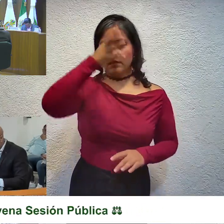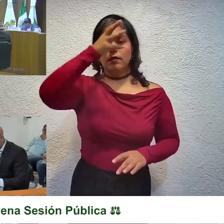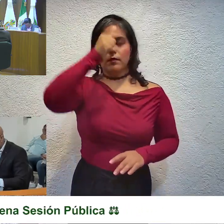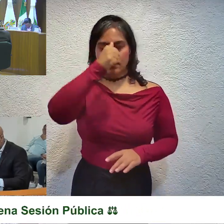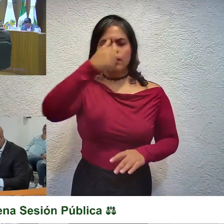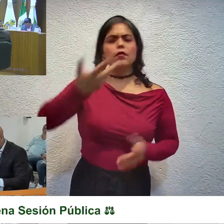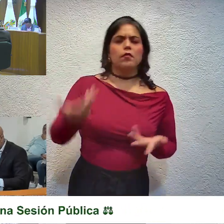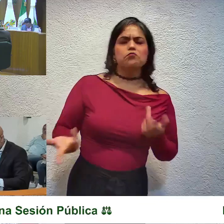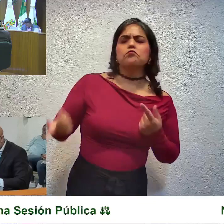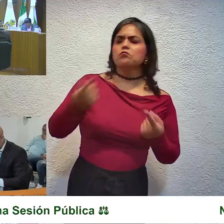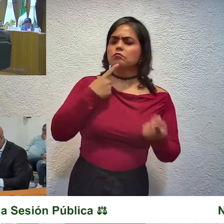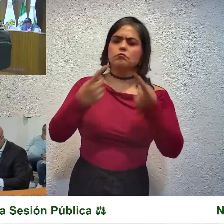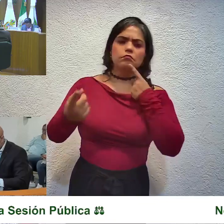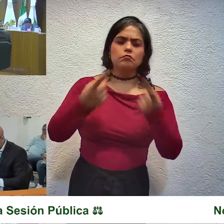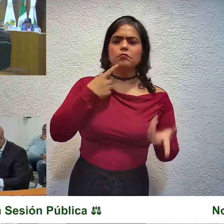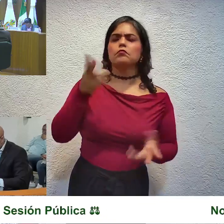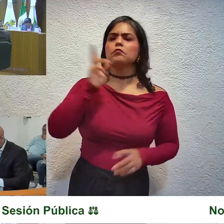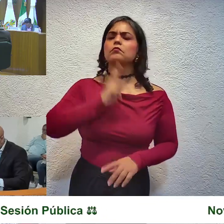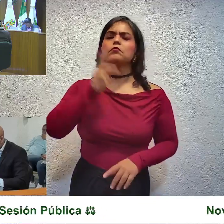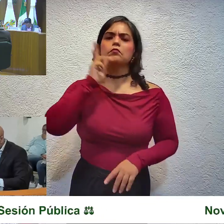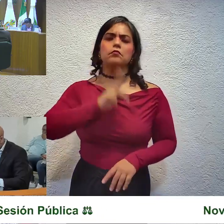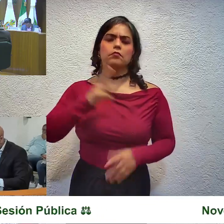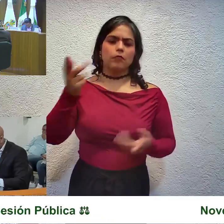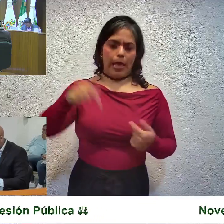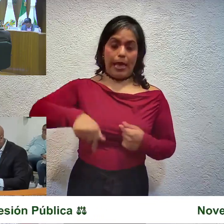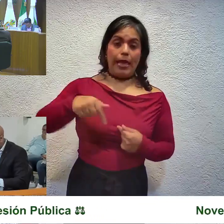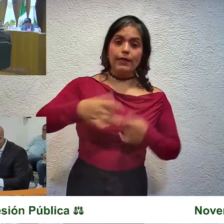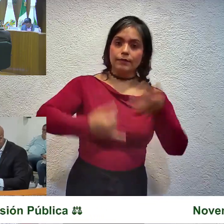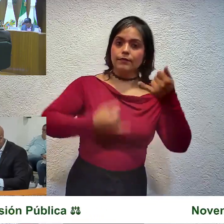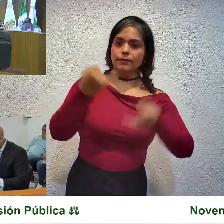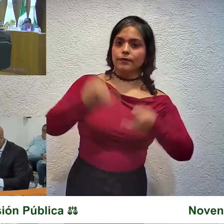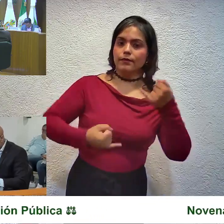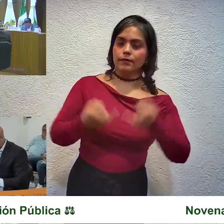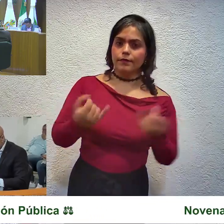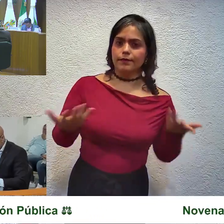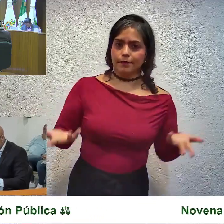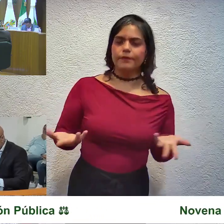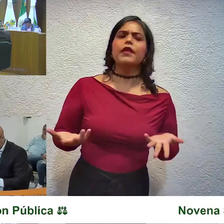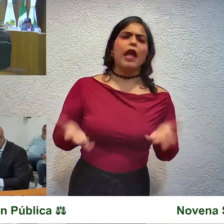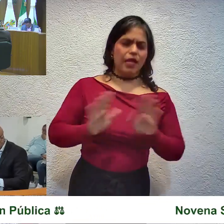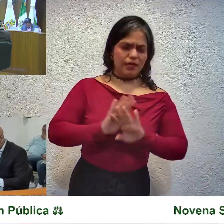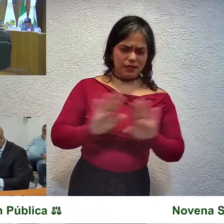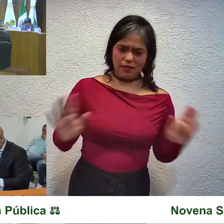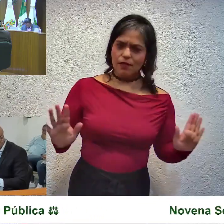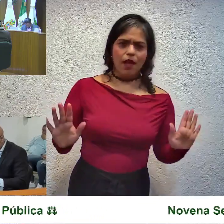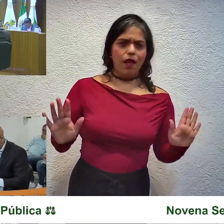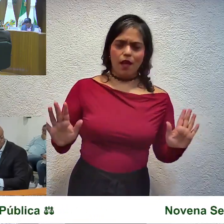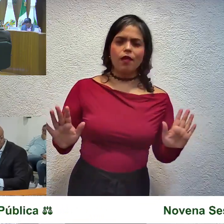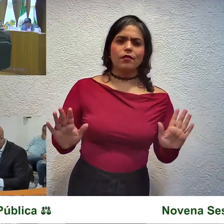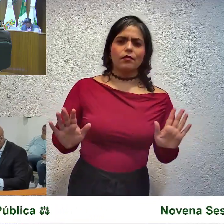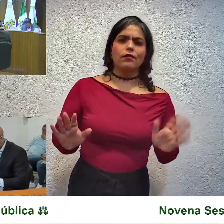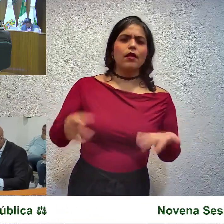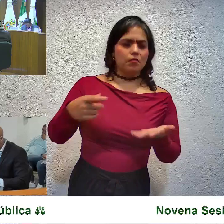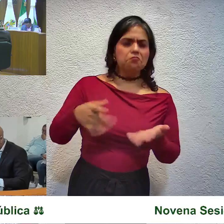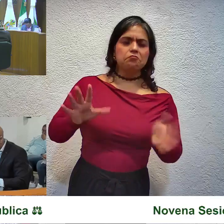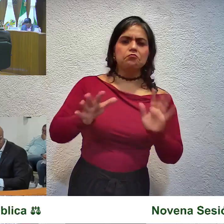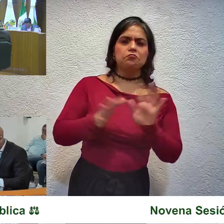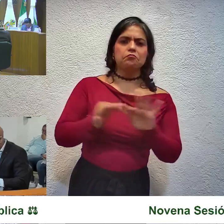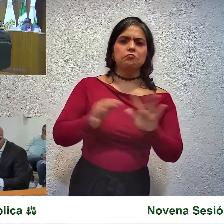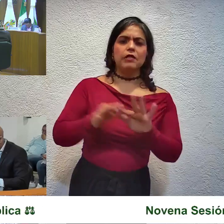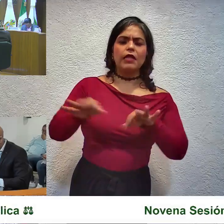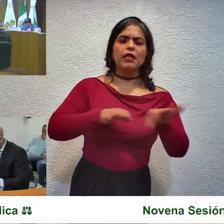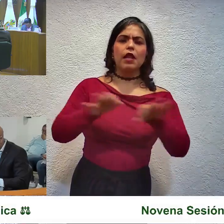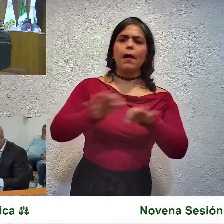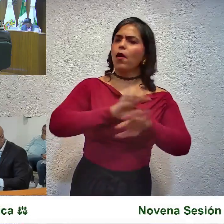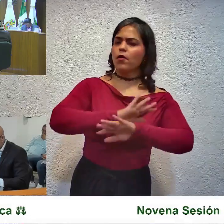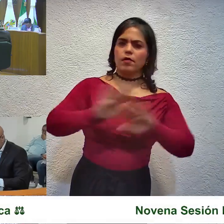a consideración de este cuerpo colegiado, se estima que se encuentran colmadas las formalidades y exigencias legales previstas en la normativa